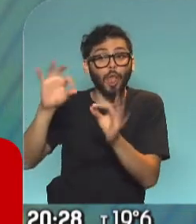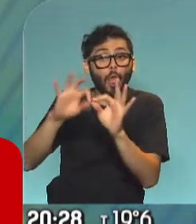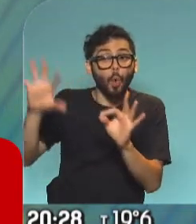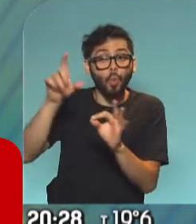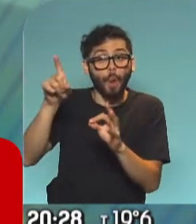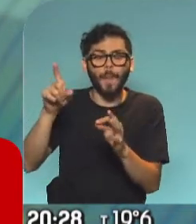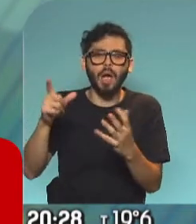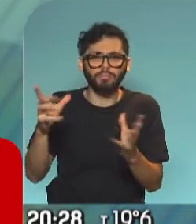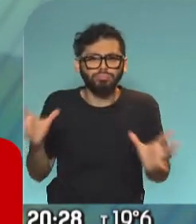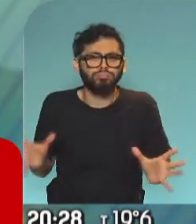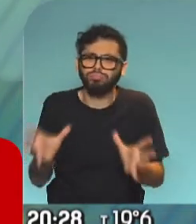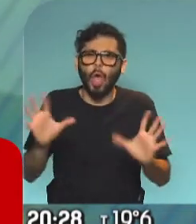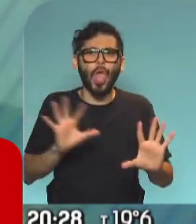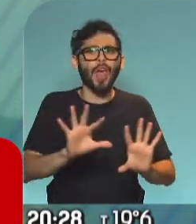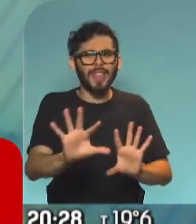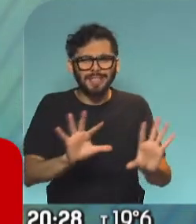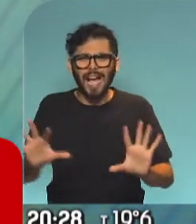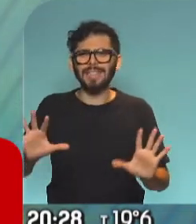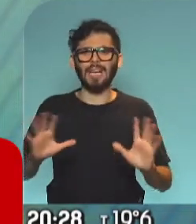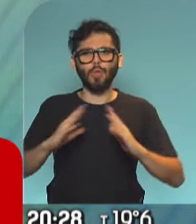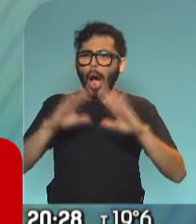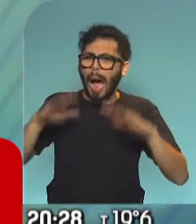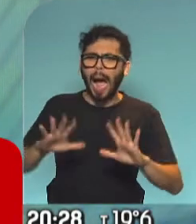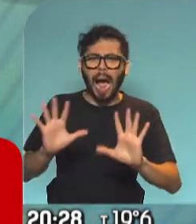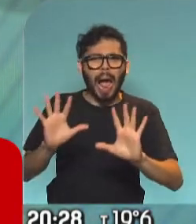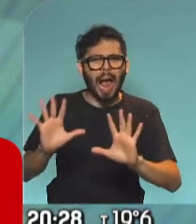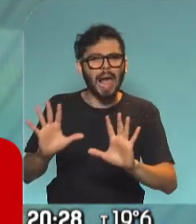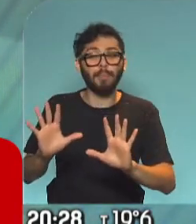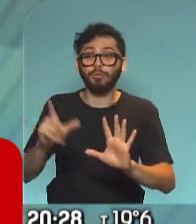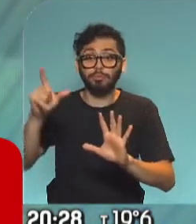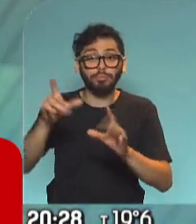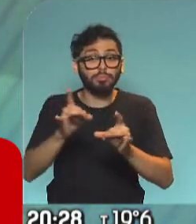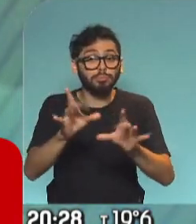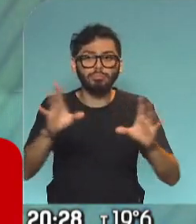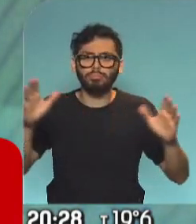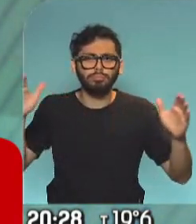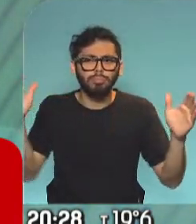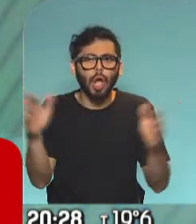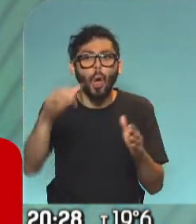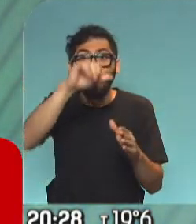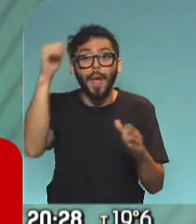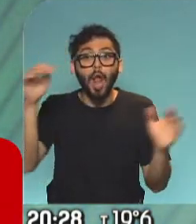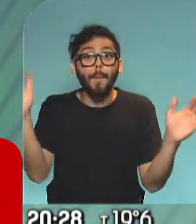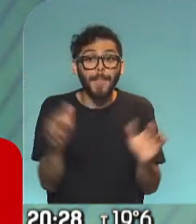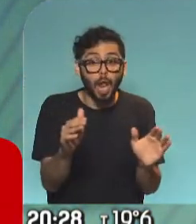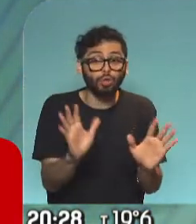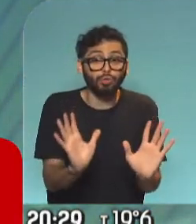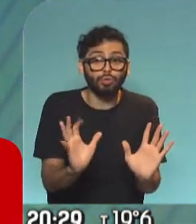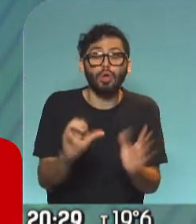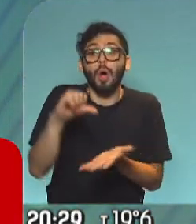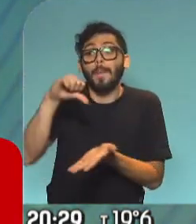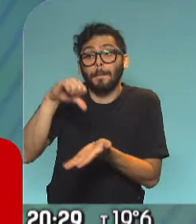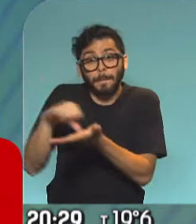promovido el distanciamiento social, el aislamiento, han tenido una disminución de casos en el verano. Los